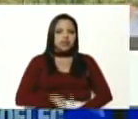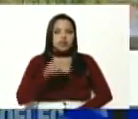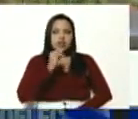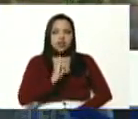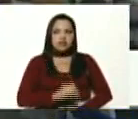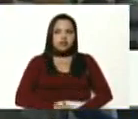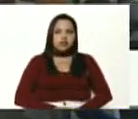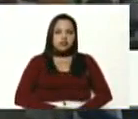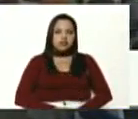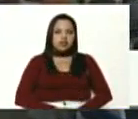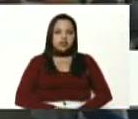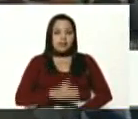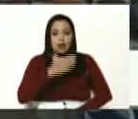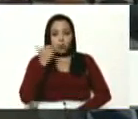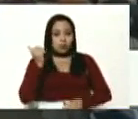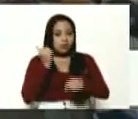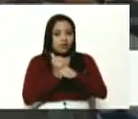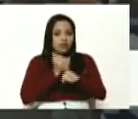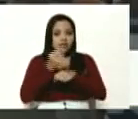arriba